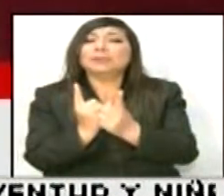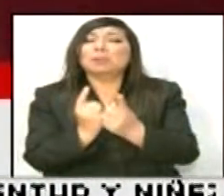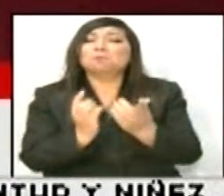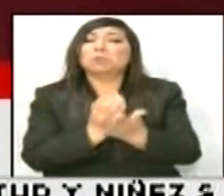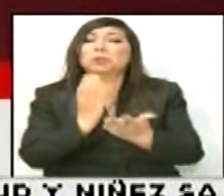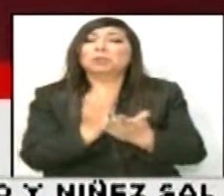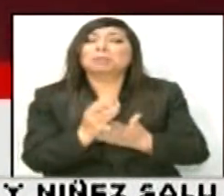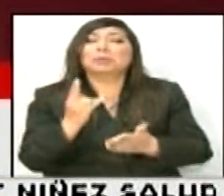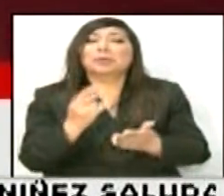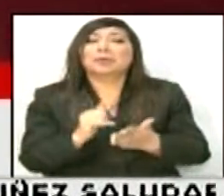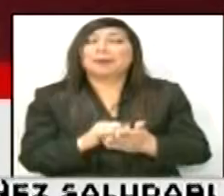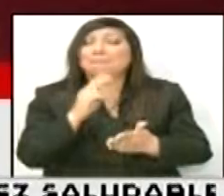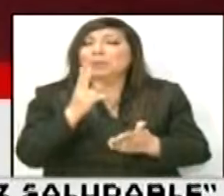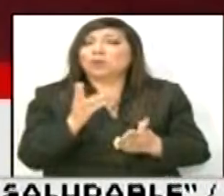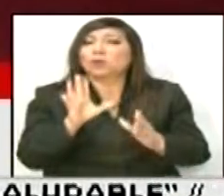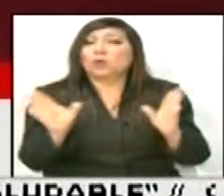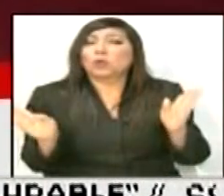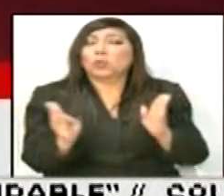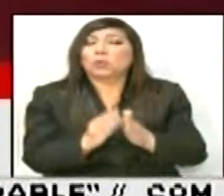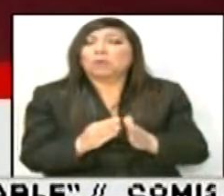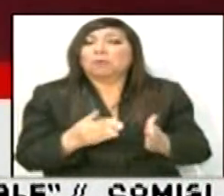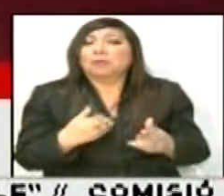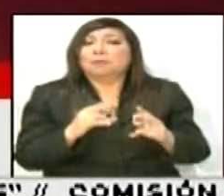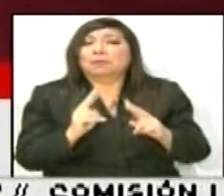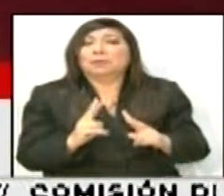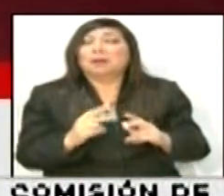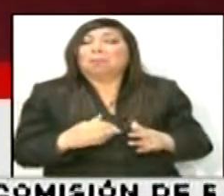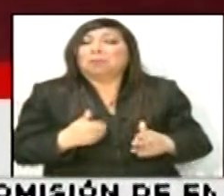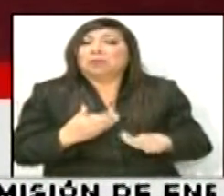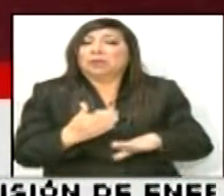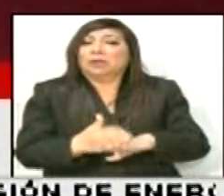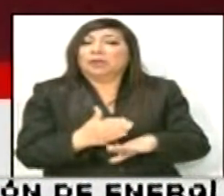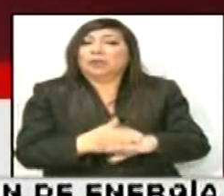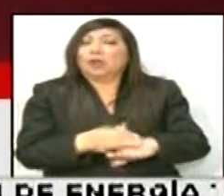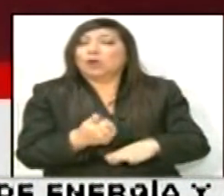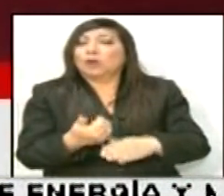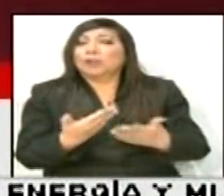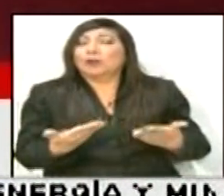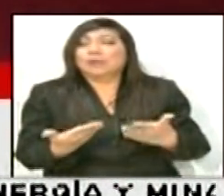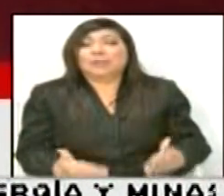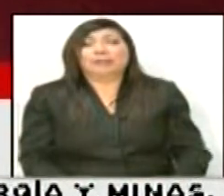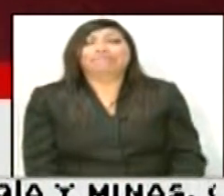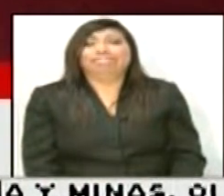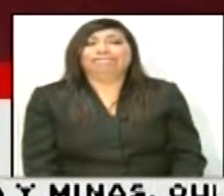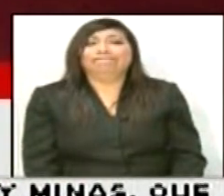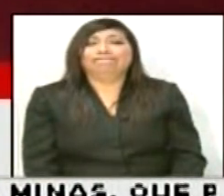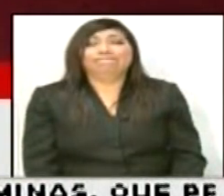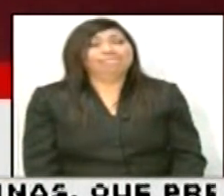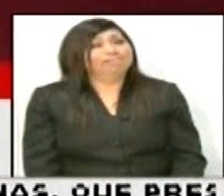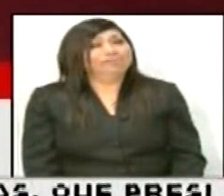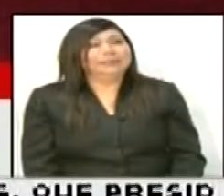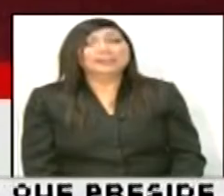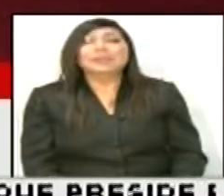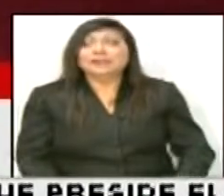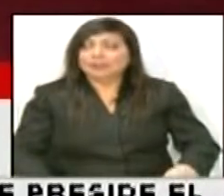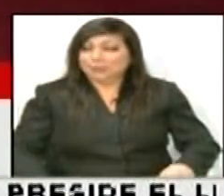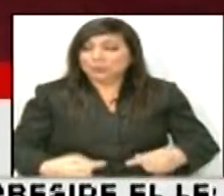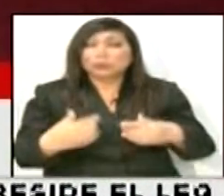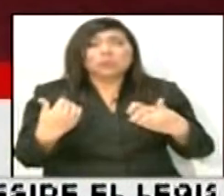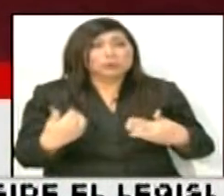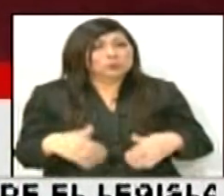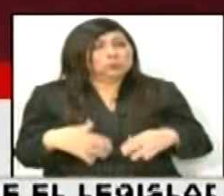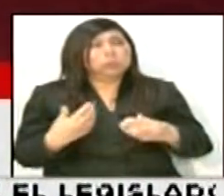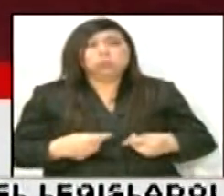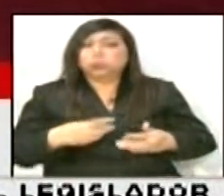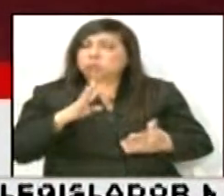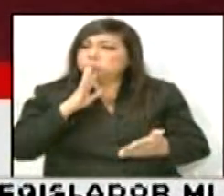problemas de corrupción y los peruanos en su conjunto podamos ver que se puede desarrollar en otras condiciones el país. Habrá que discutir mucho en el momento